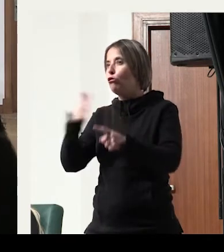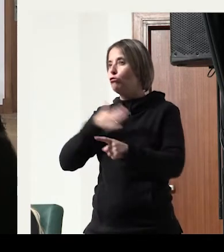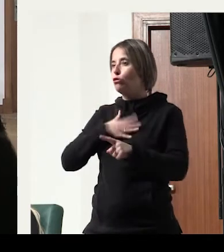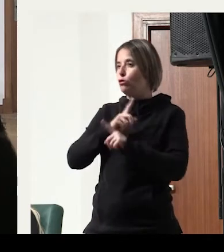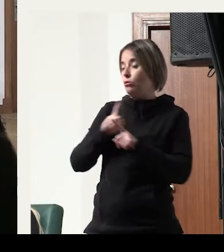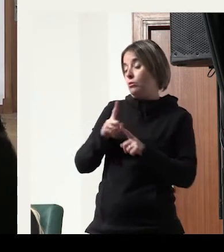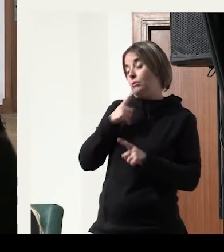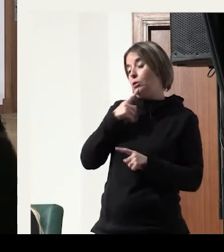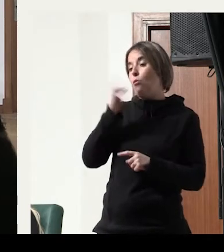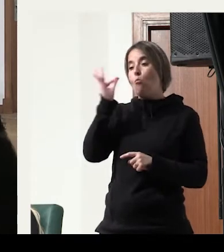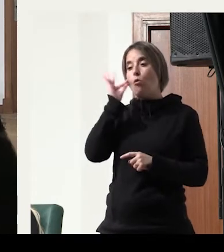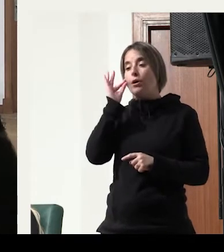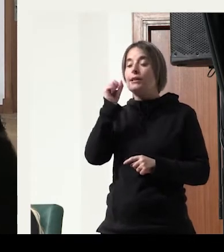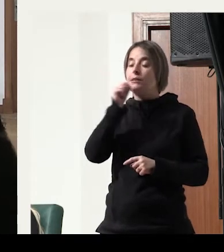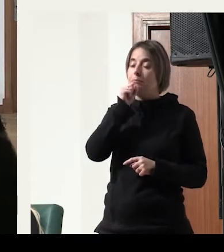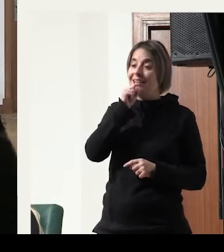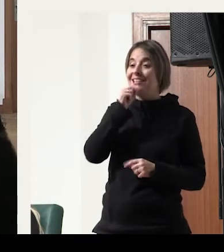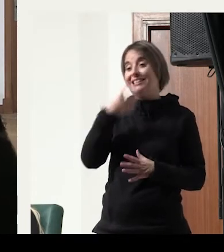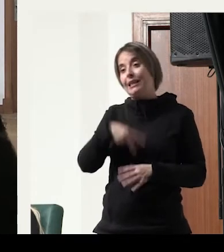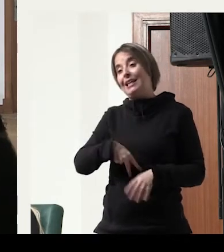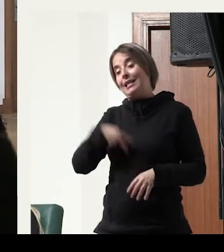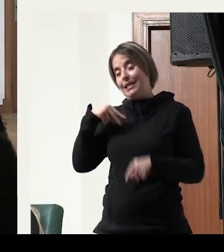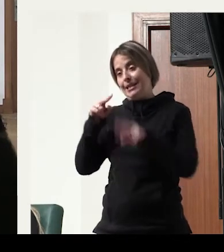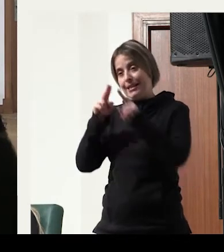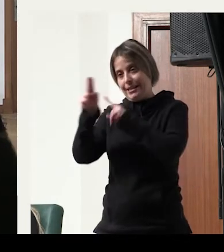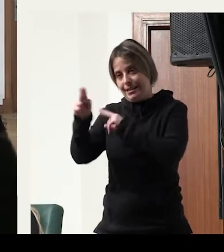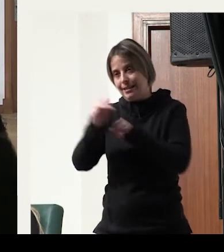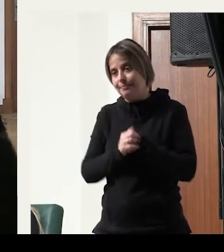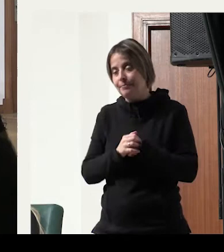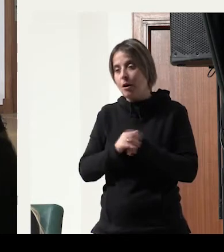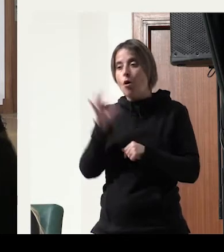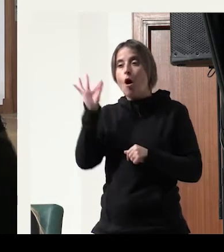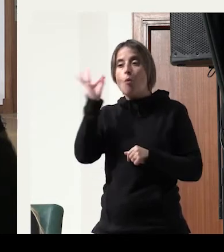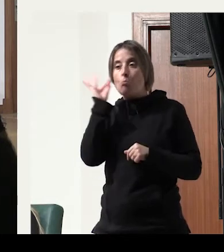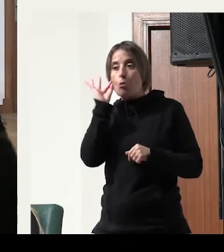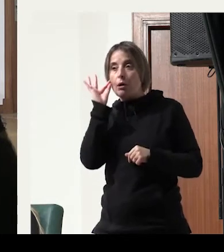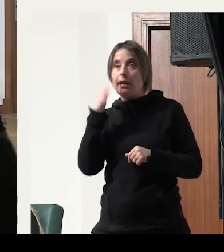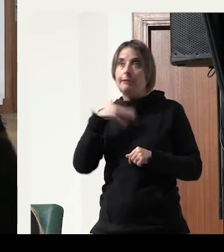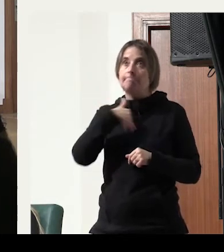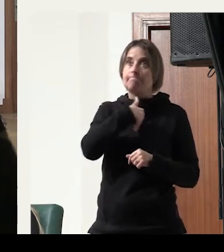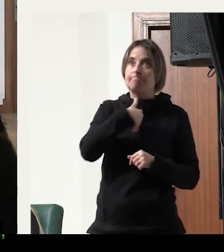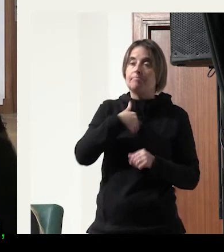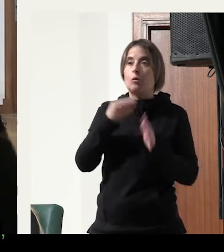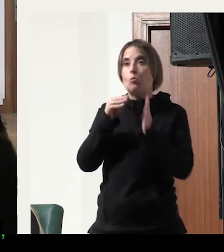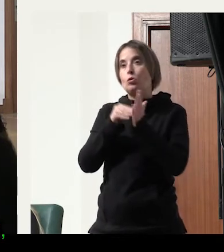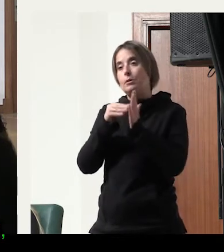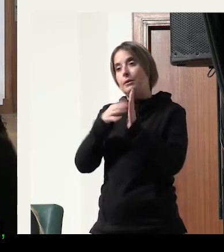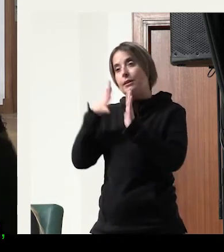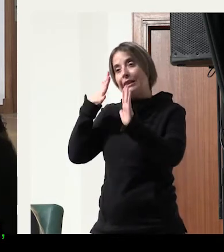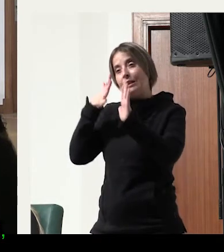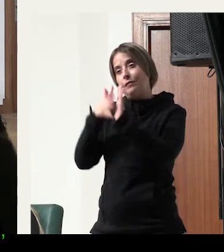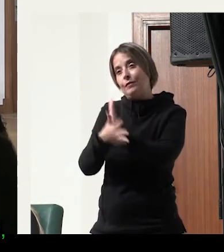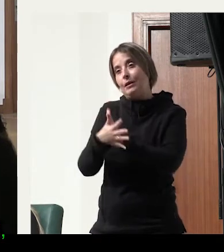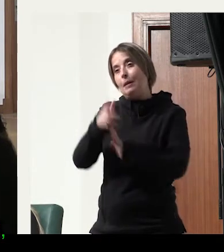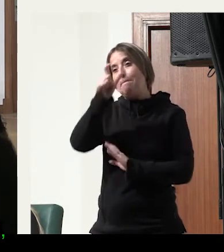general. Quiero sí. Decir, el ser mujer se define a grandes rasgos como una persona